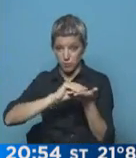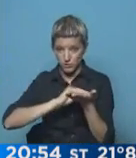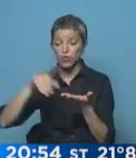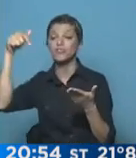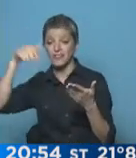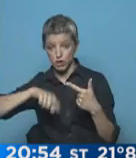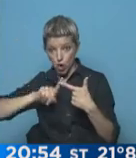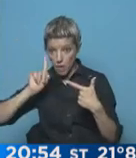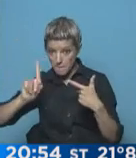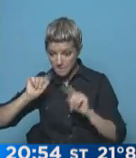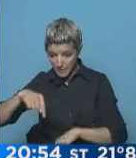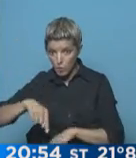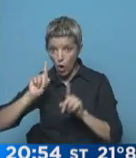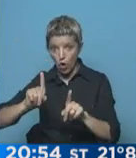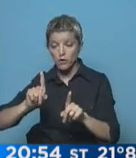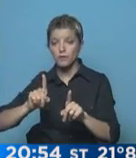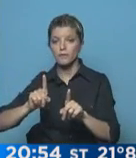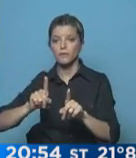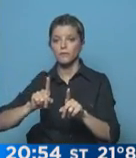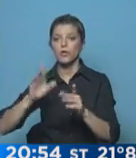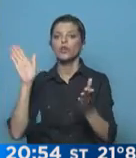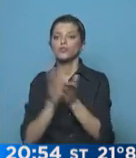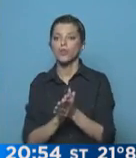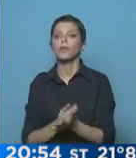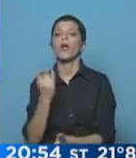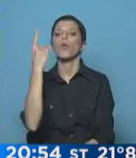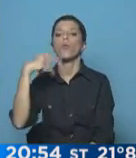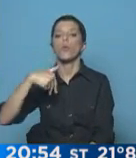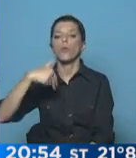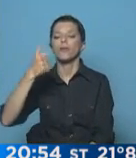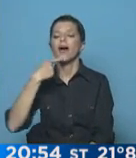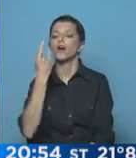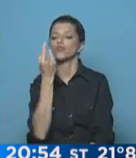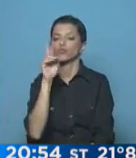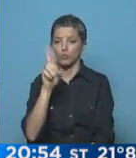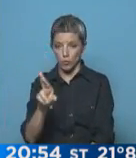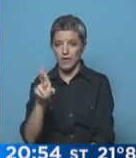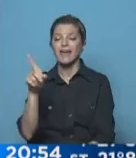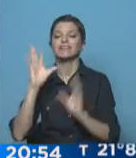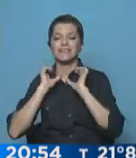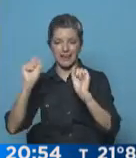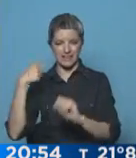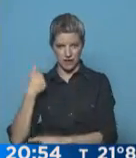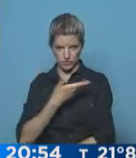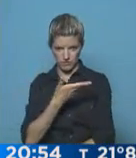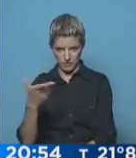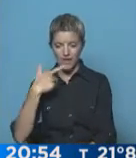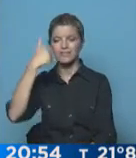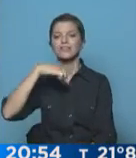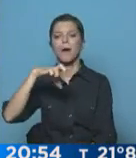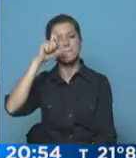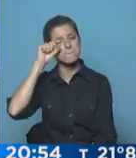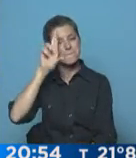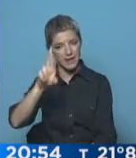se instaló oficialmente la misión de unasur presidida por su secretario general ernesto samper